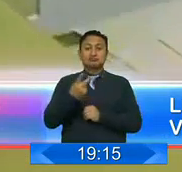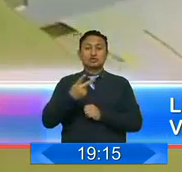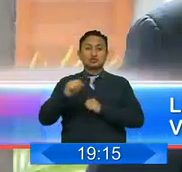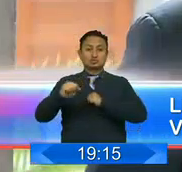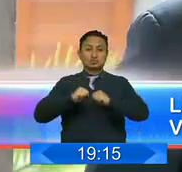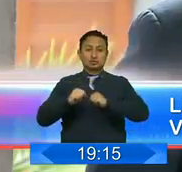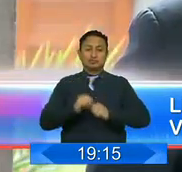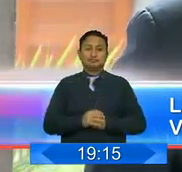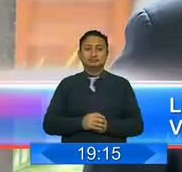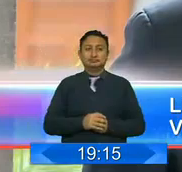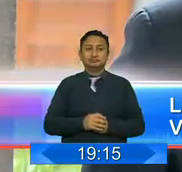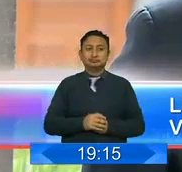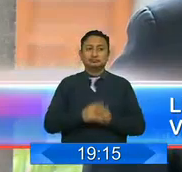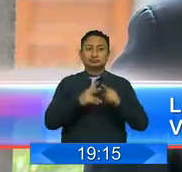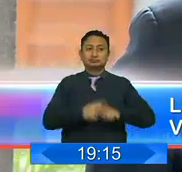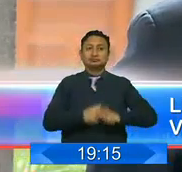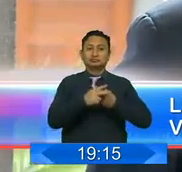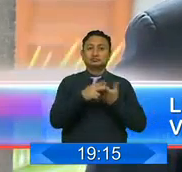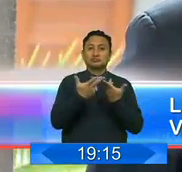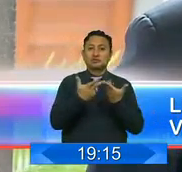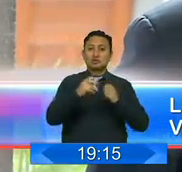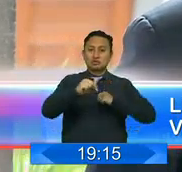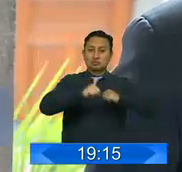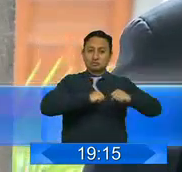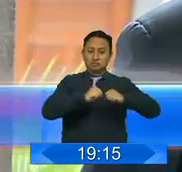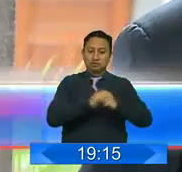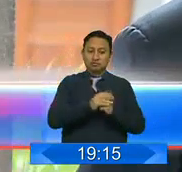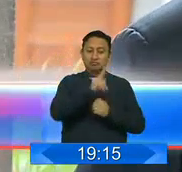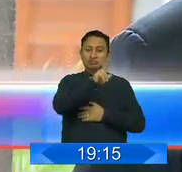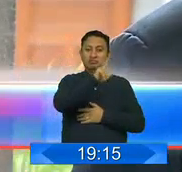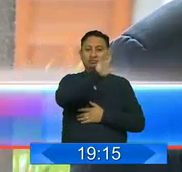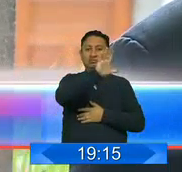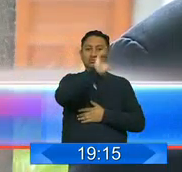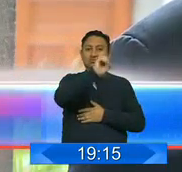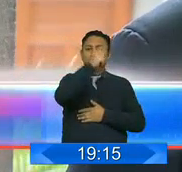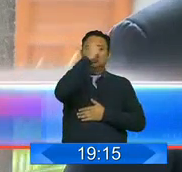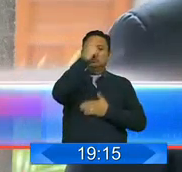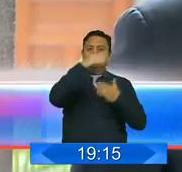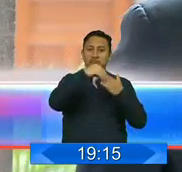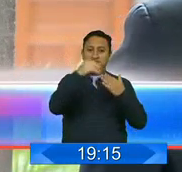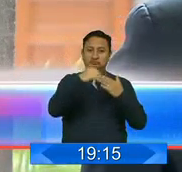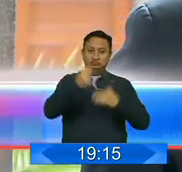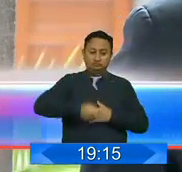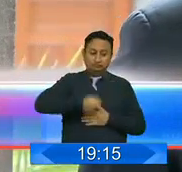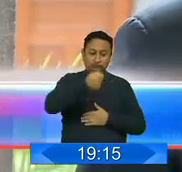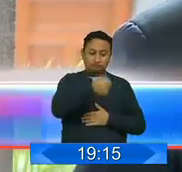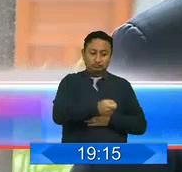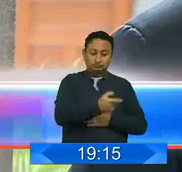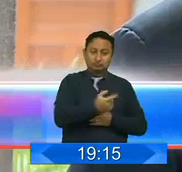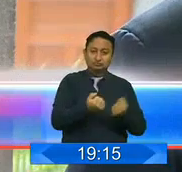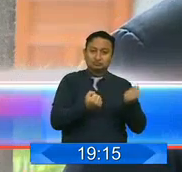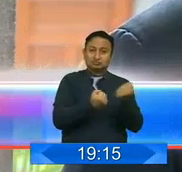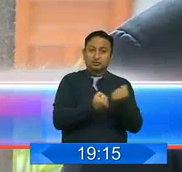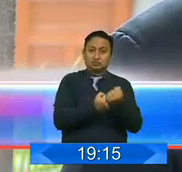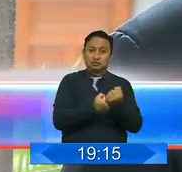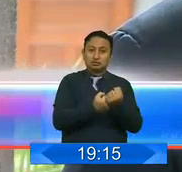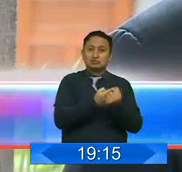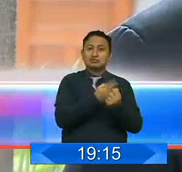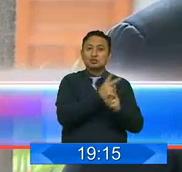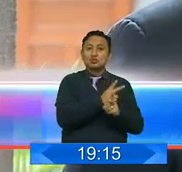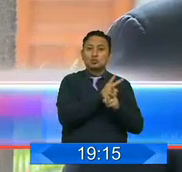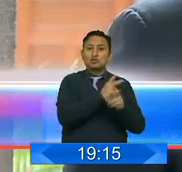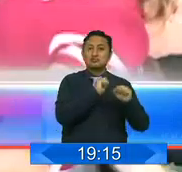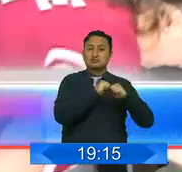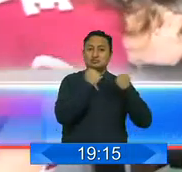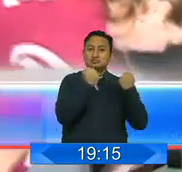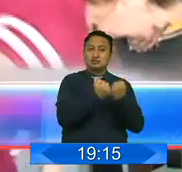2 operaciones. Comenzando con una operación de 350 millones de dólares en apoyo de la protección